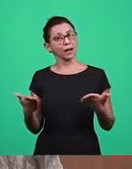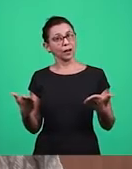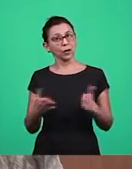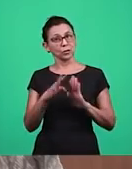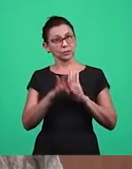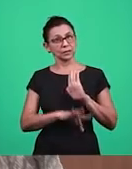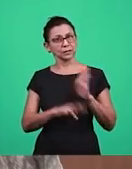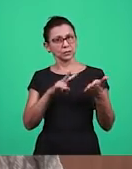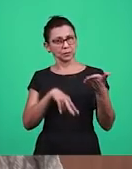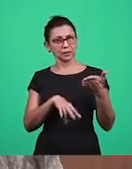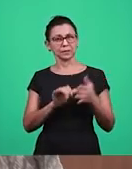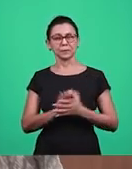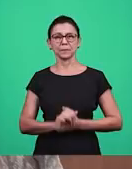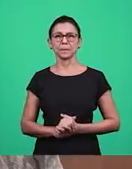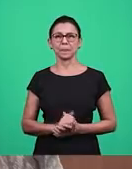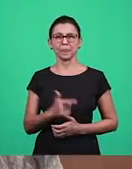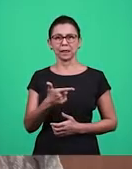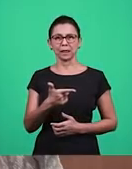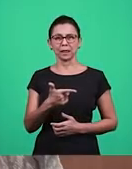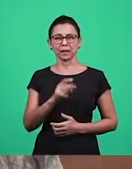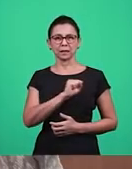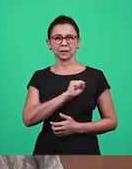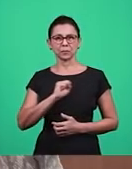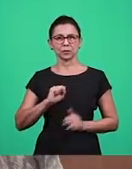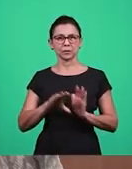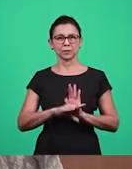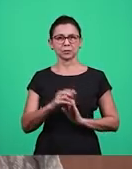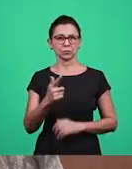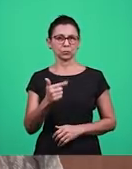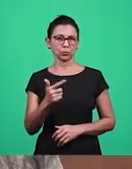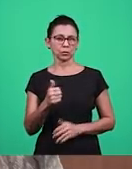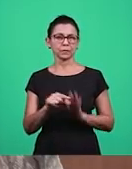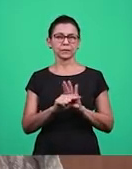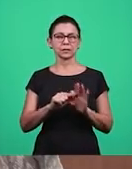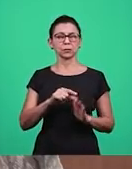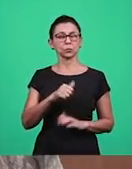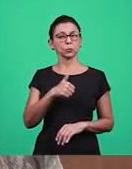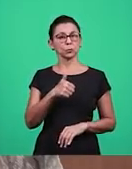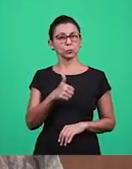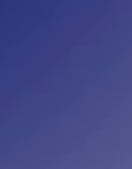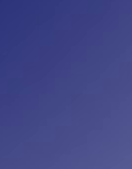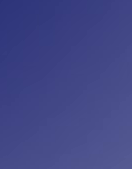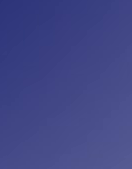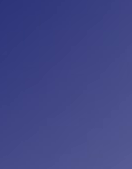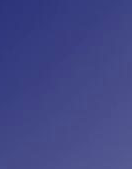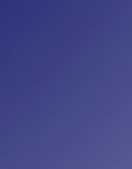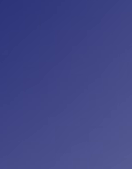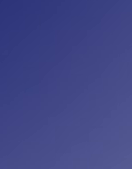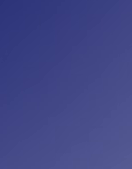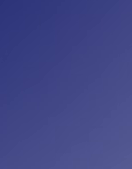Vamos ahora a leer el texto de la palabra del Señor, que está en 2 de Samuel, capítulo 12, versículo 1, que dice